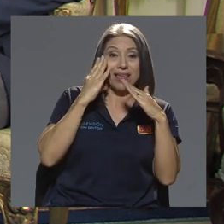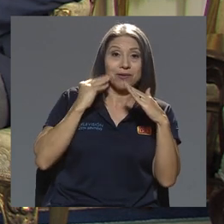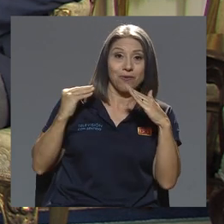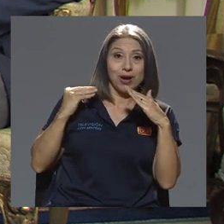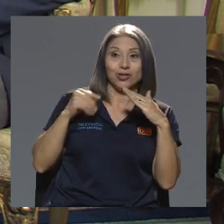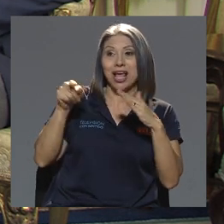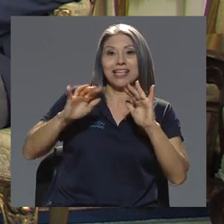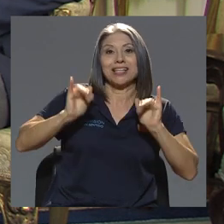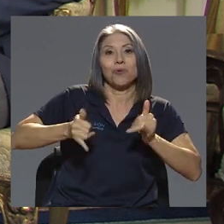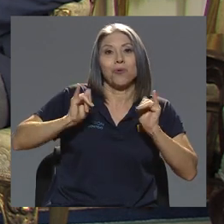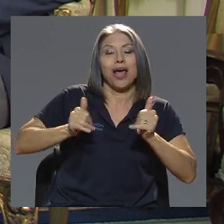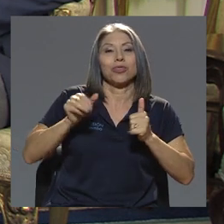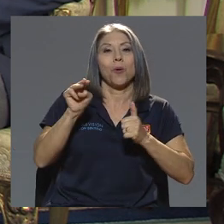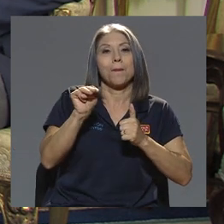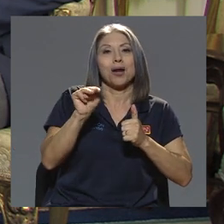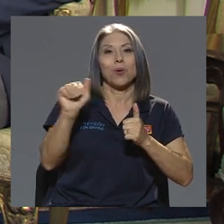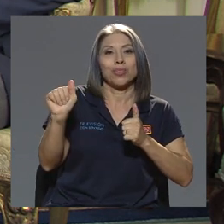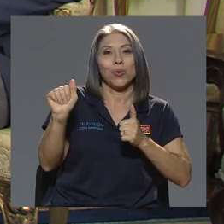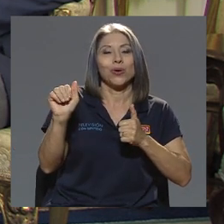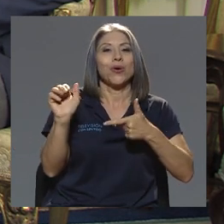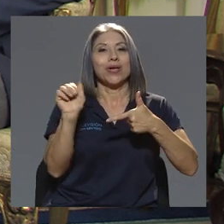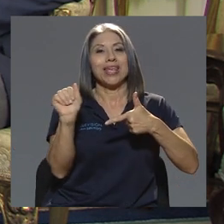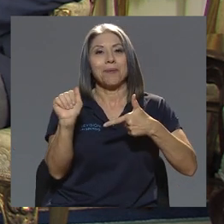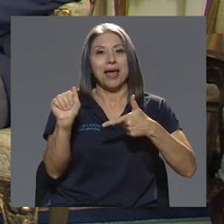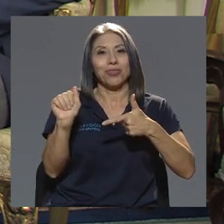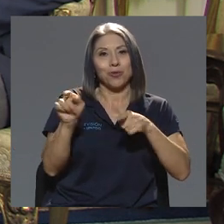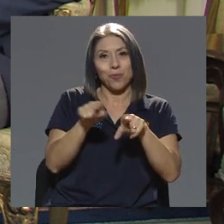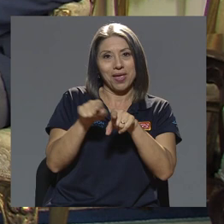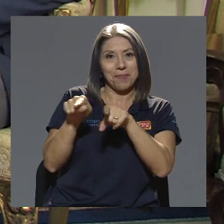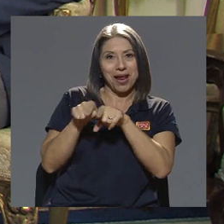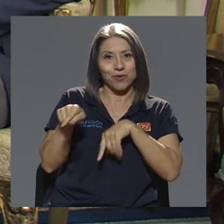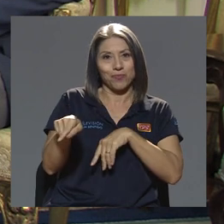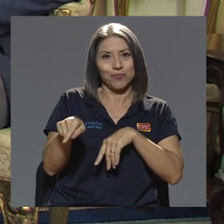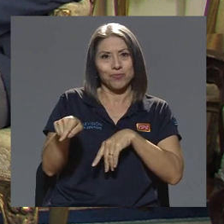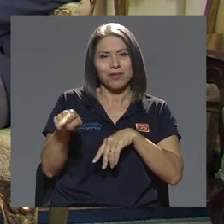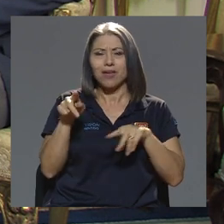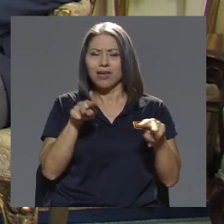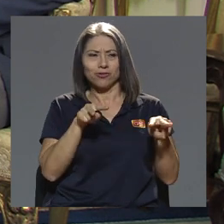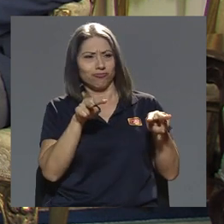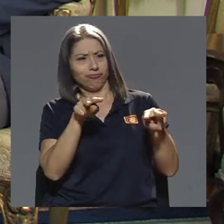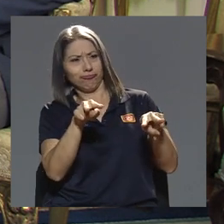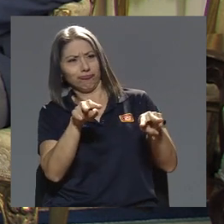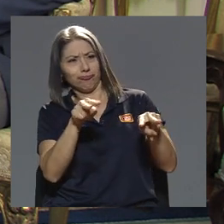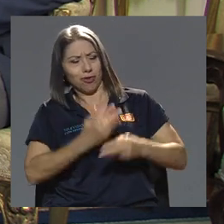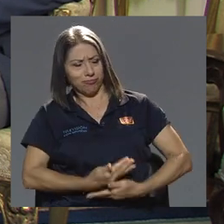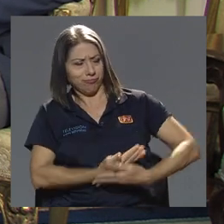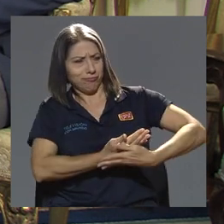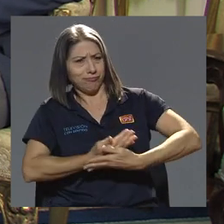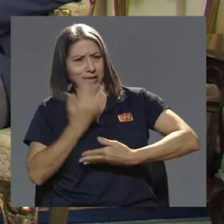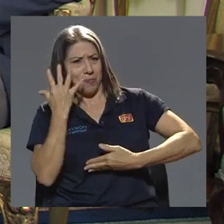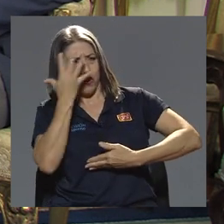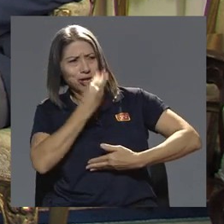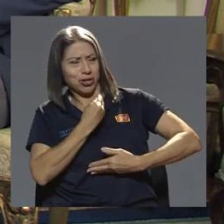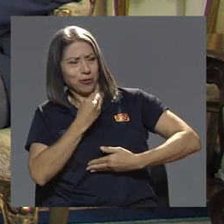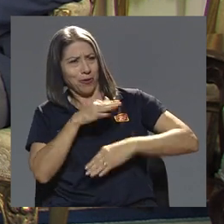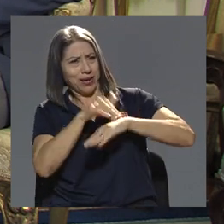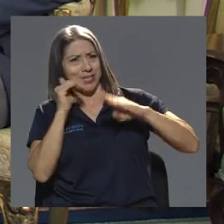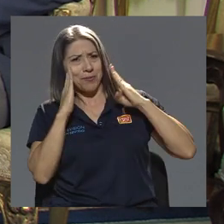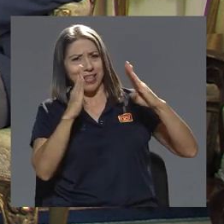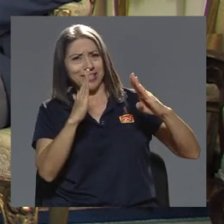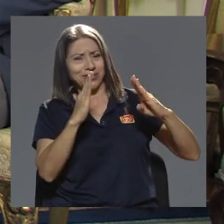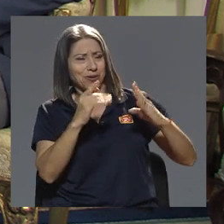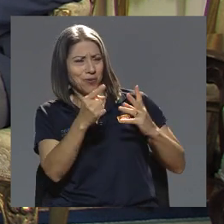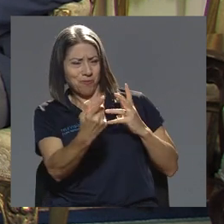mi hermano. Y les llamó mucho la atención ver un niño tan bonito, decían, pero como que no calzaba